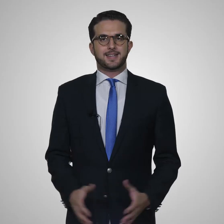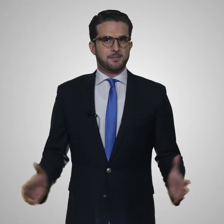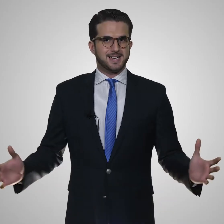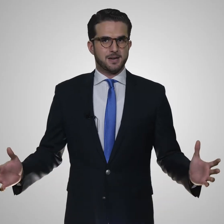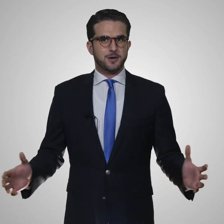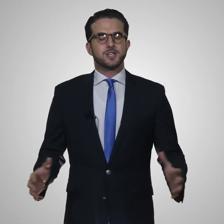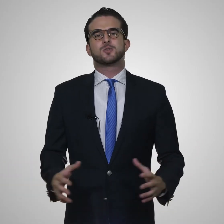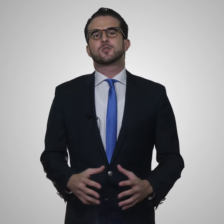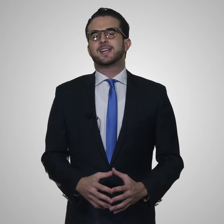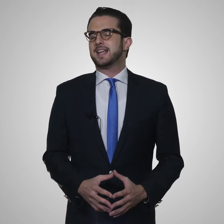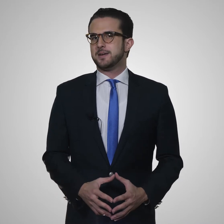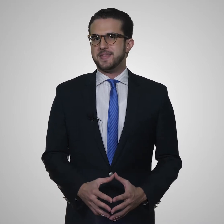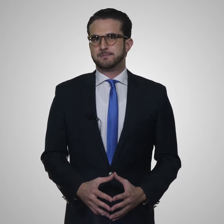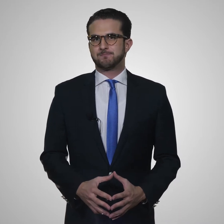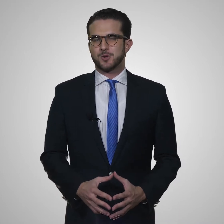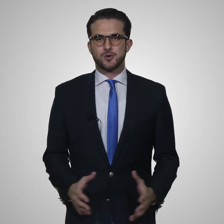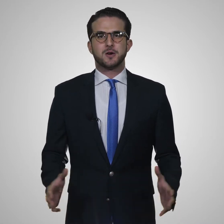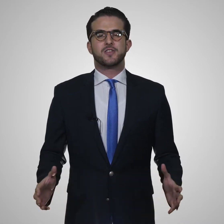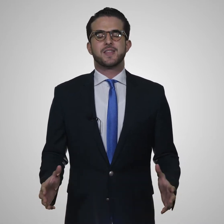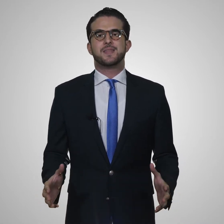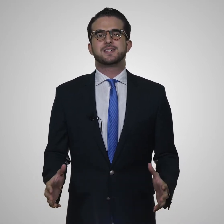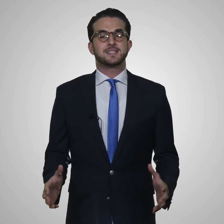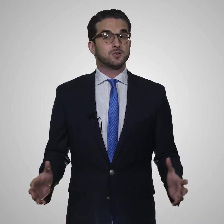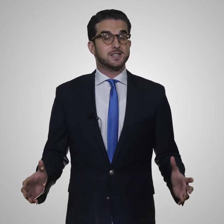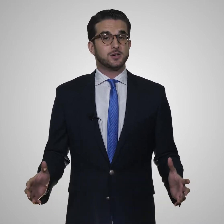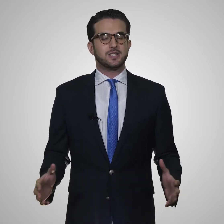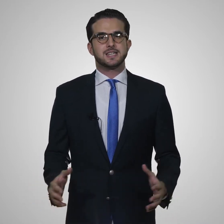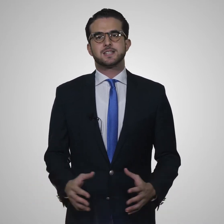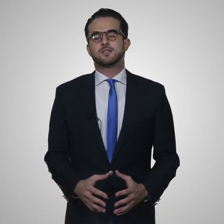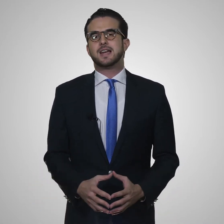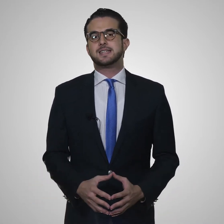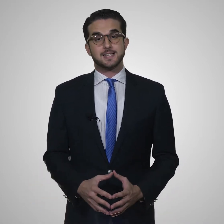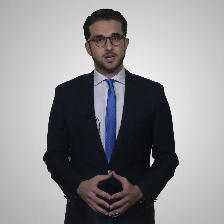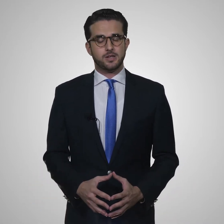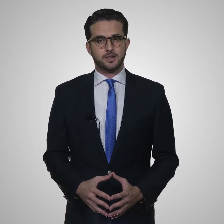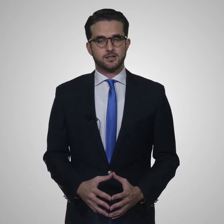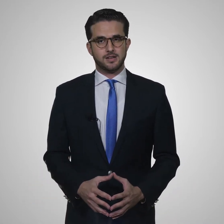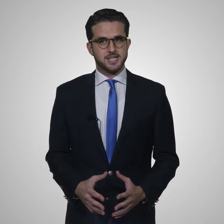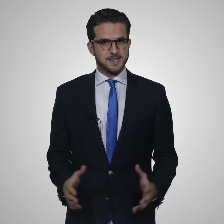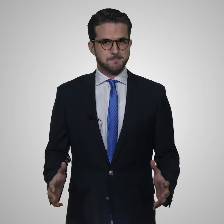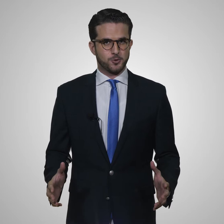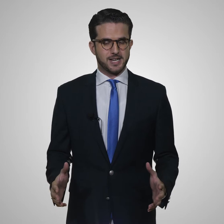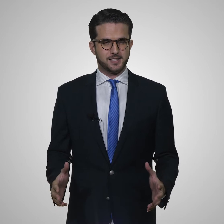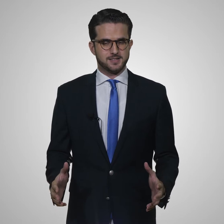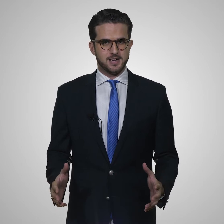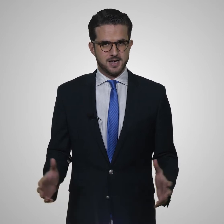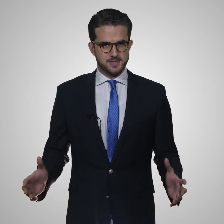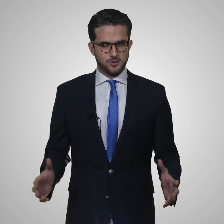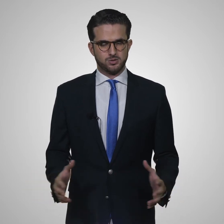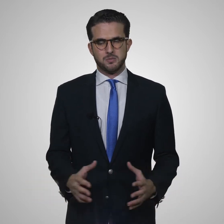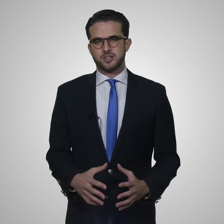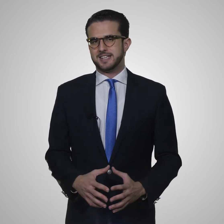qué tal amigas y amigos esto es conecta la semana yo soy diego fernández y estas son las 10 noticias nacionales y las 5 internacionales más importantes